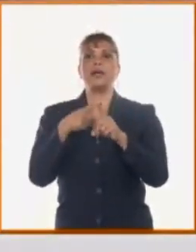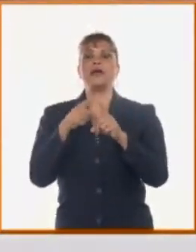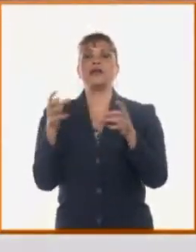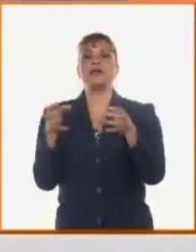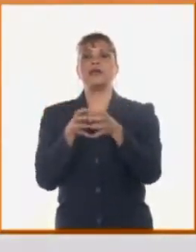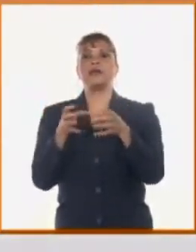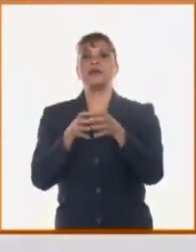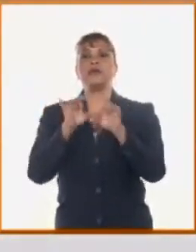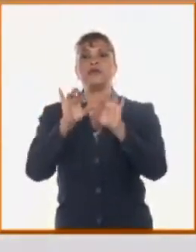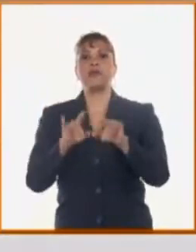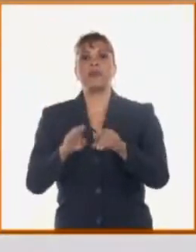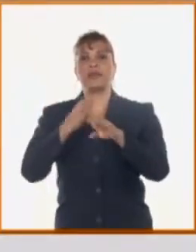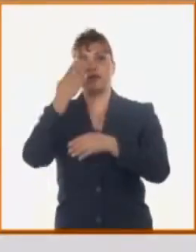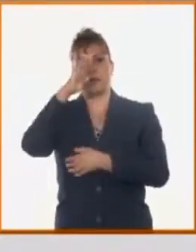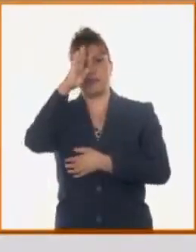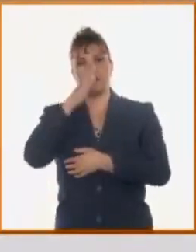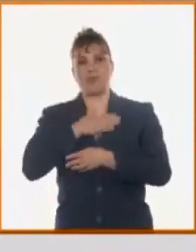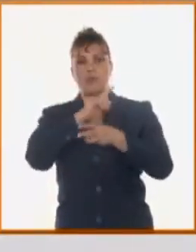de Cuba.